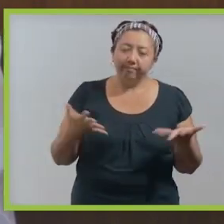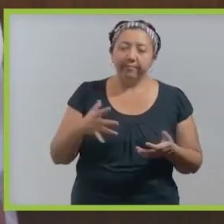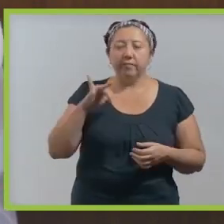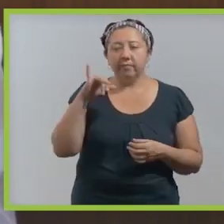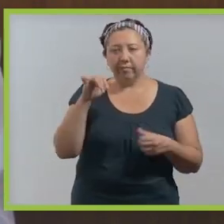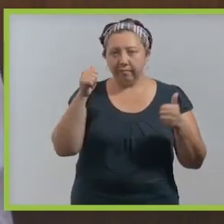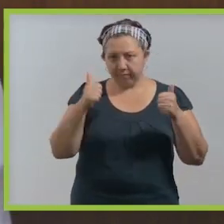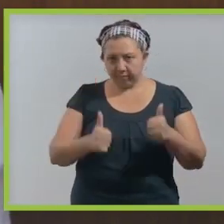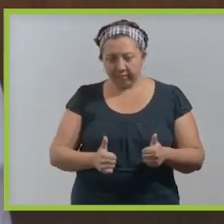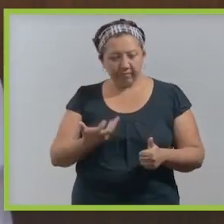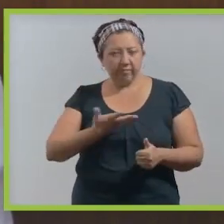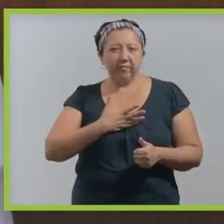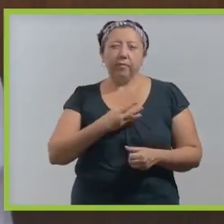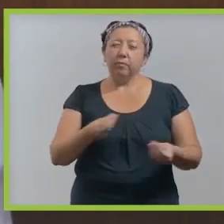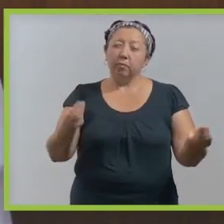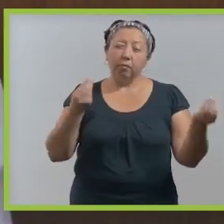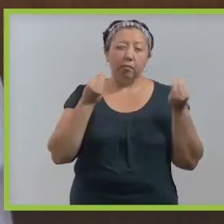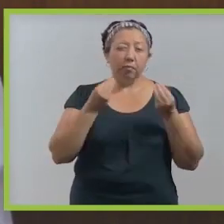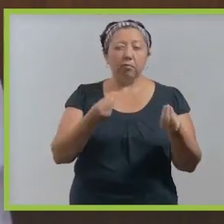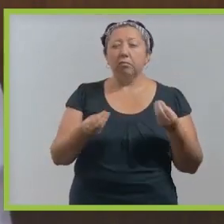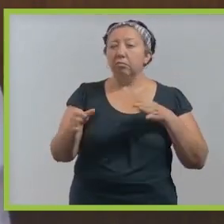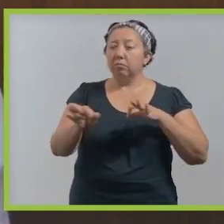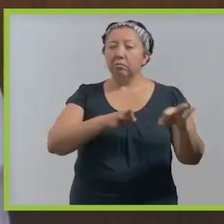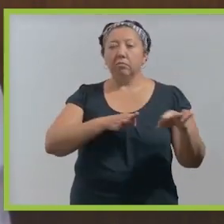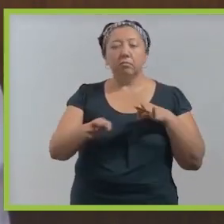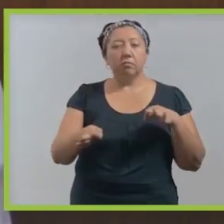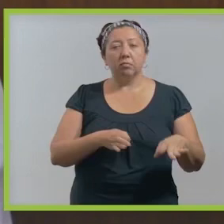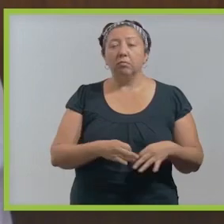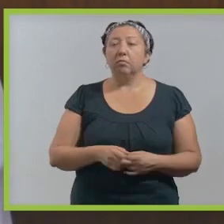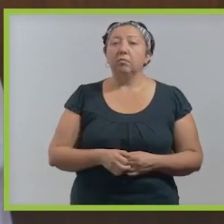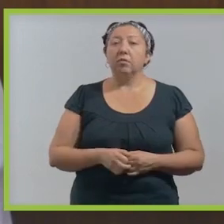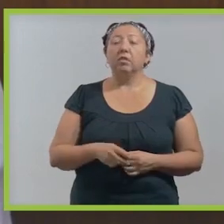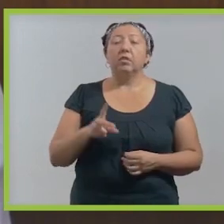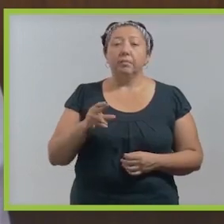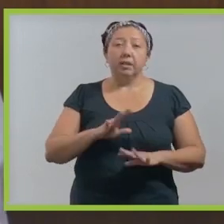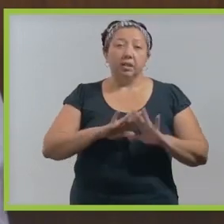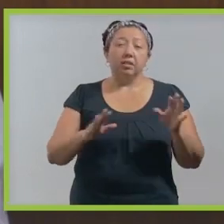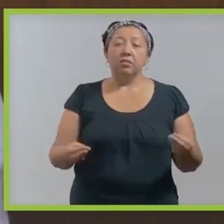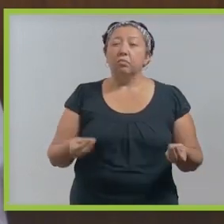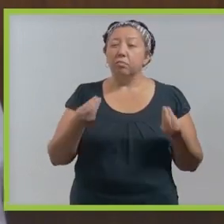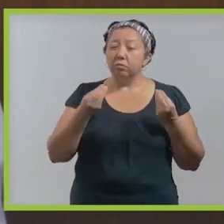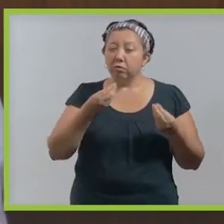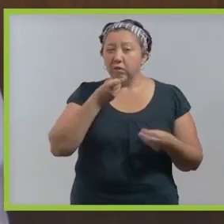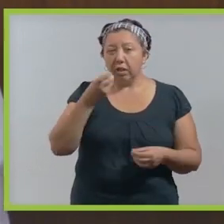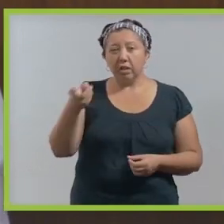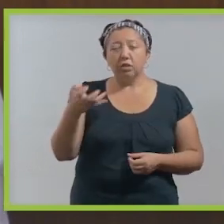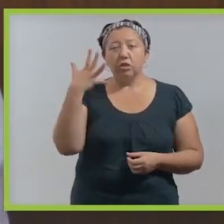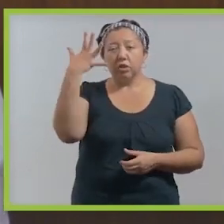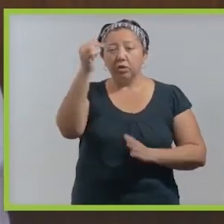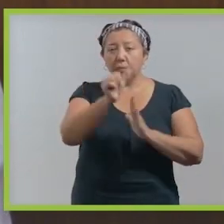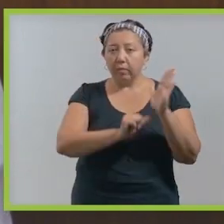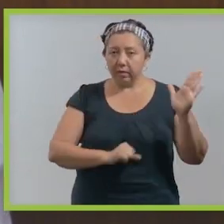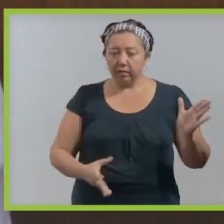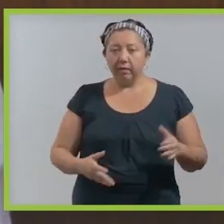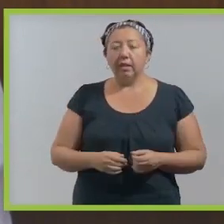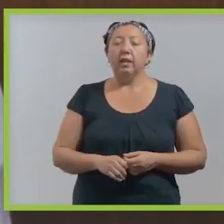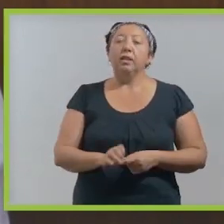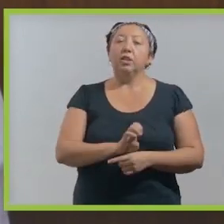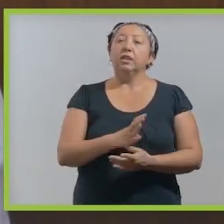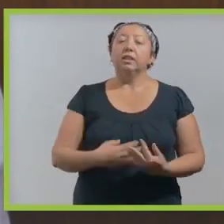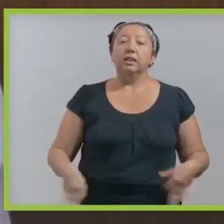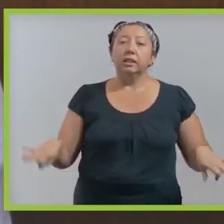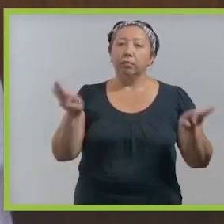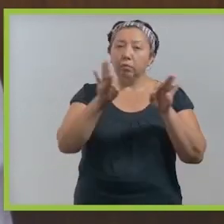que los que sí se quedaron tengan una carga de trabajo muy fuerte, una carga de trabajo que ya es muy pesada después de estos 5 meses. Entonces